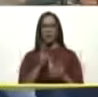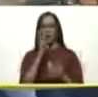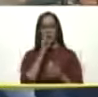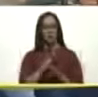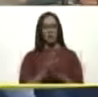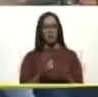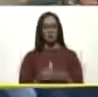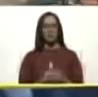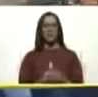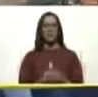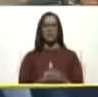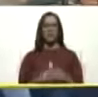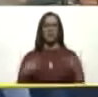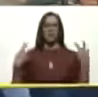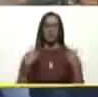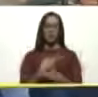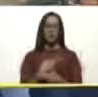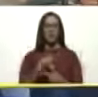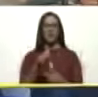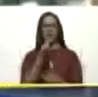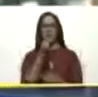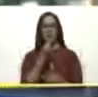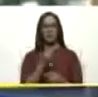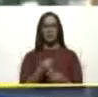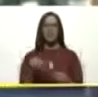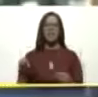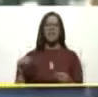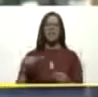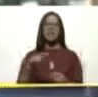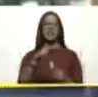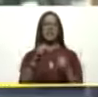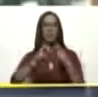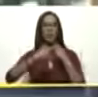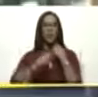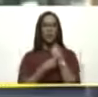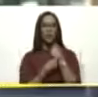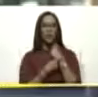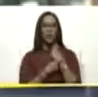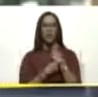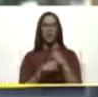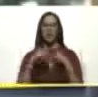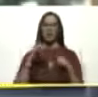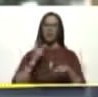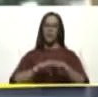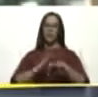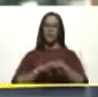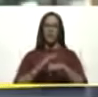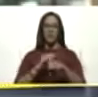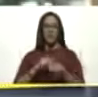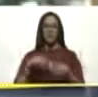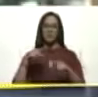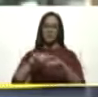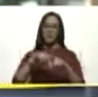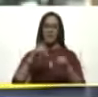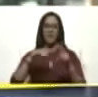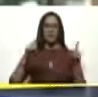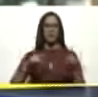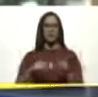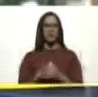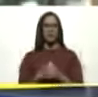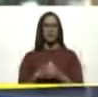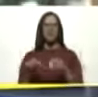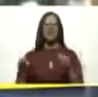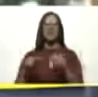totalmente la alimentación, la energía eléctrica. La rata de Guaidó. Bueno. Estuvo detrás de ese sabotaje eléctrico. Y otros más.